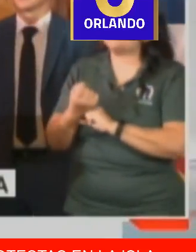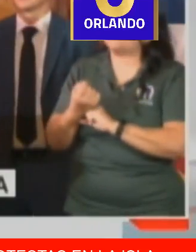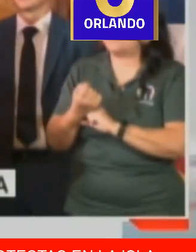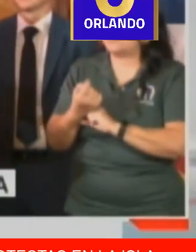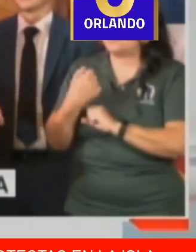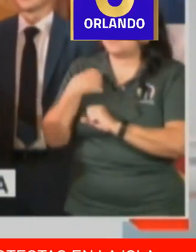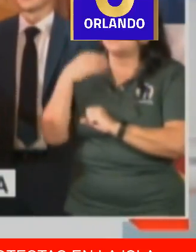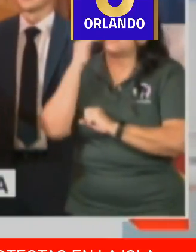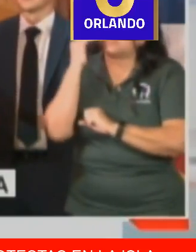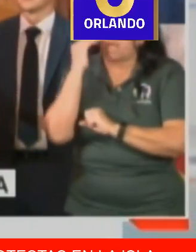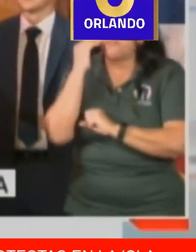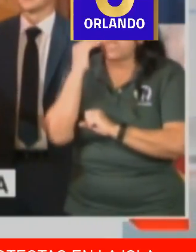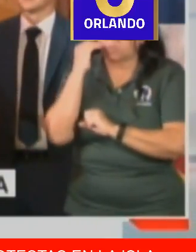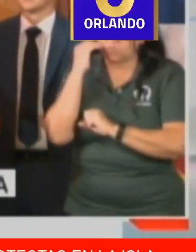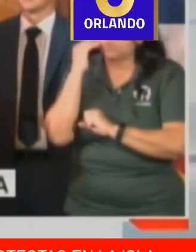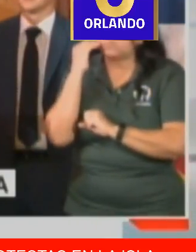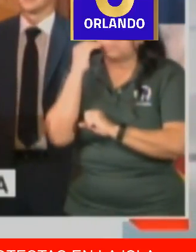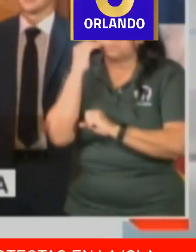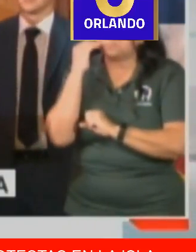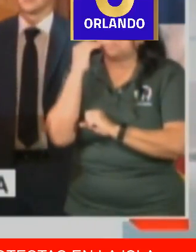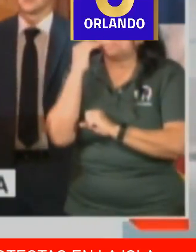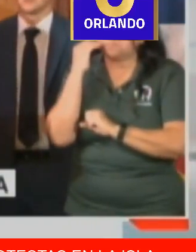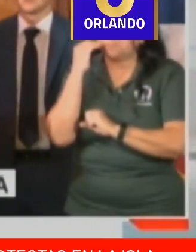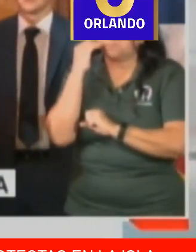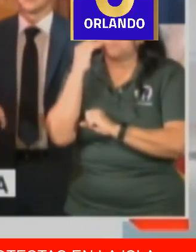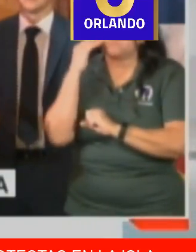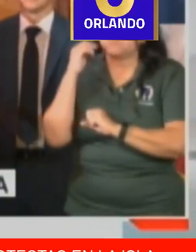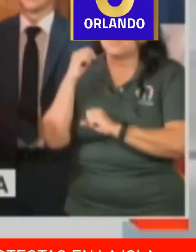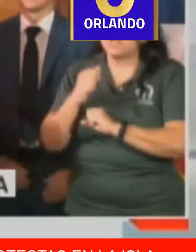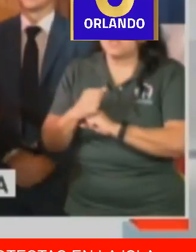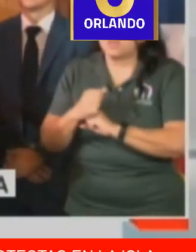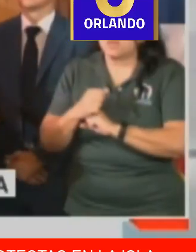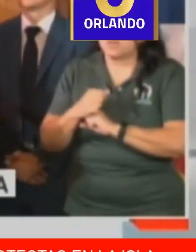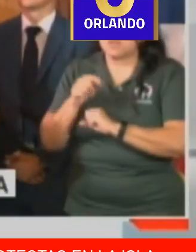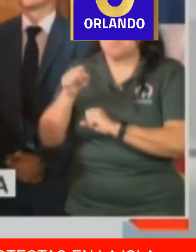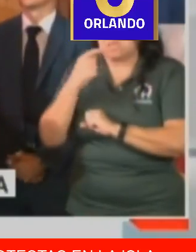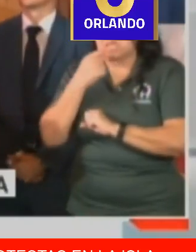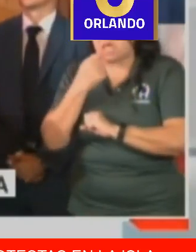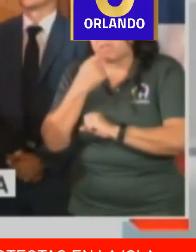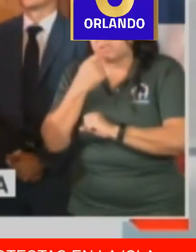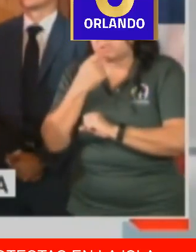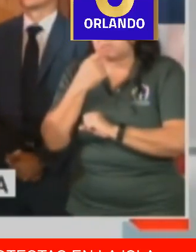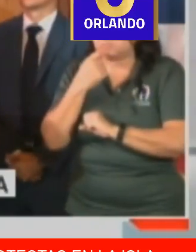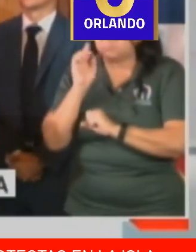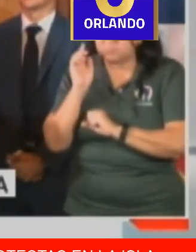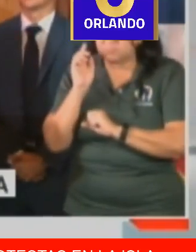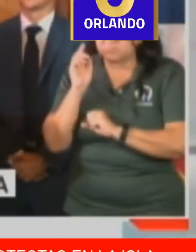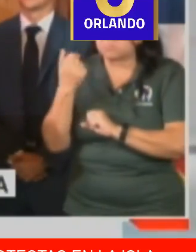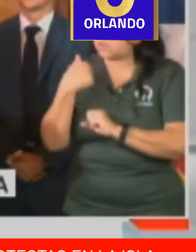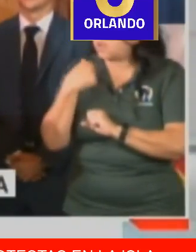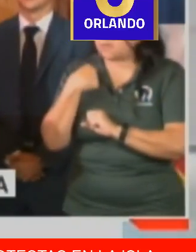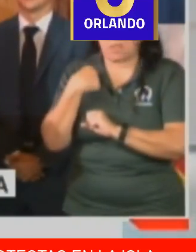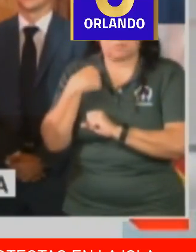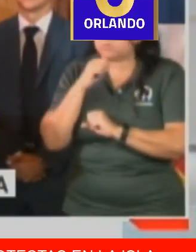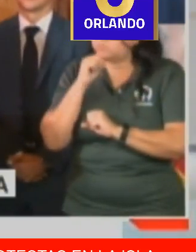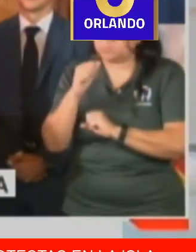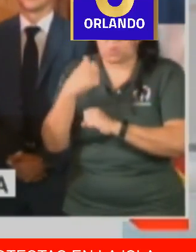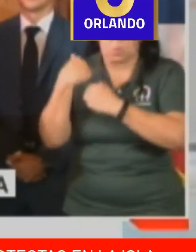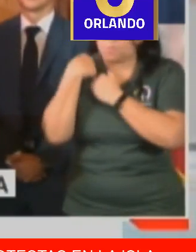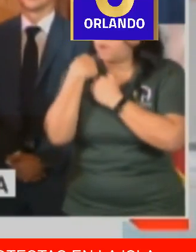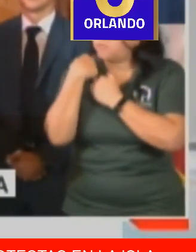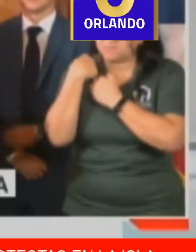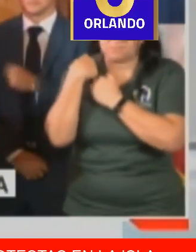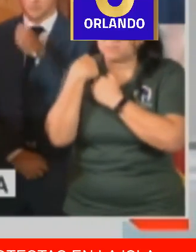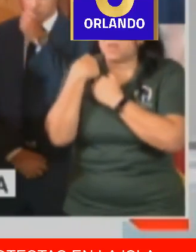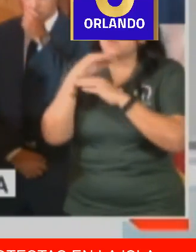y reconociendo que aquí hay una presunción de inocencia, todos tienen que acudir, tienen